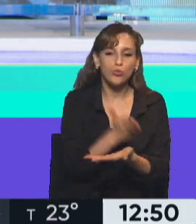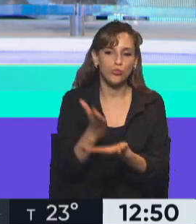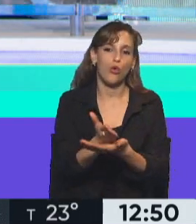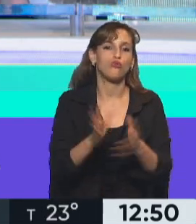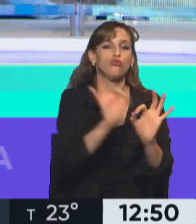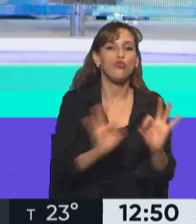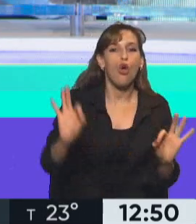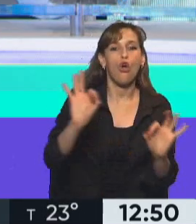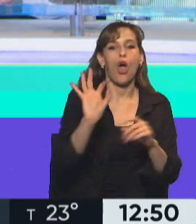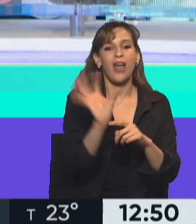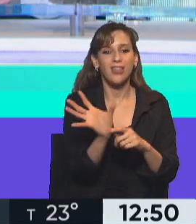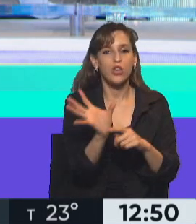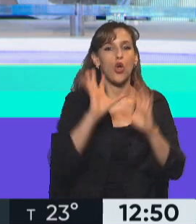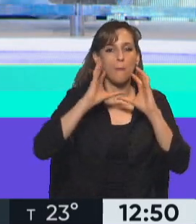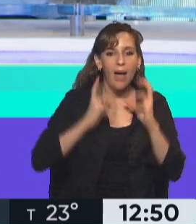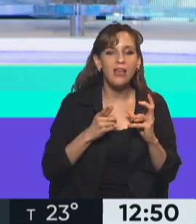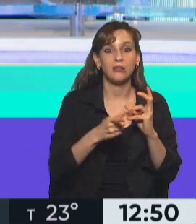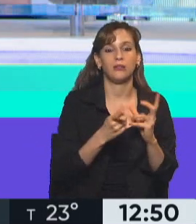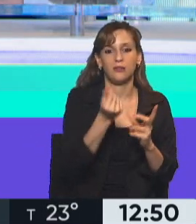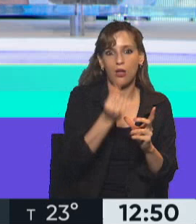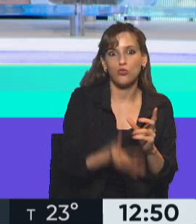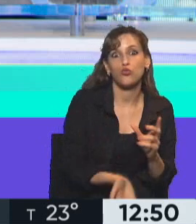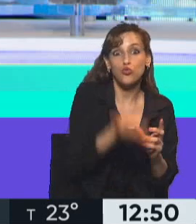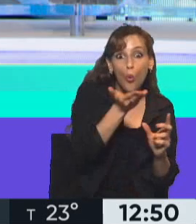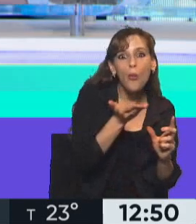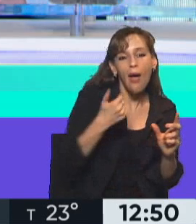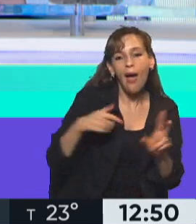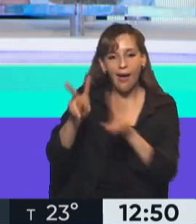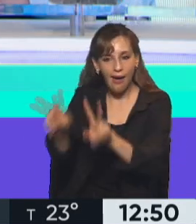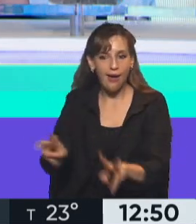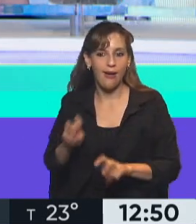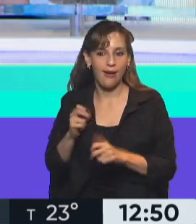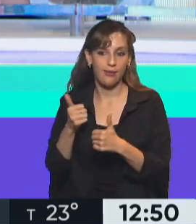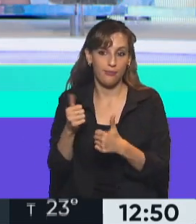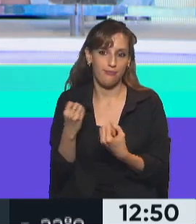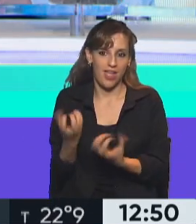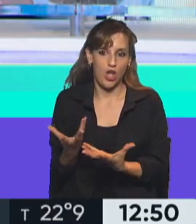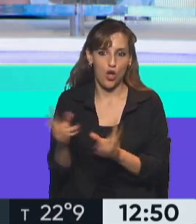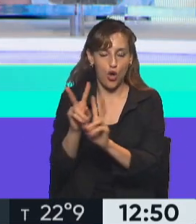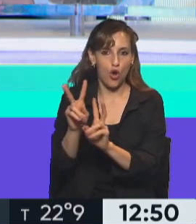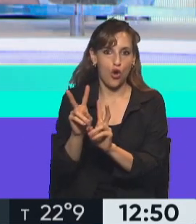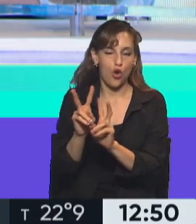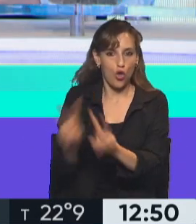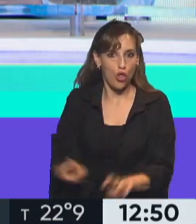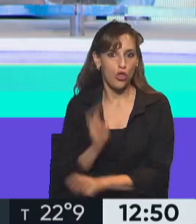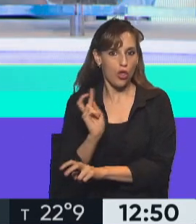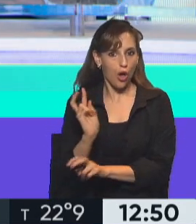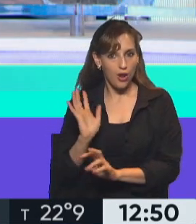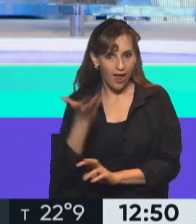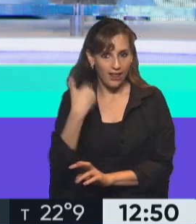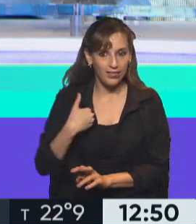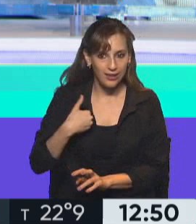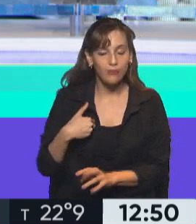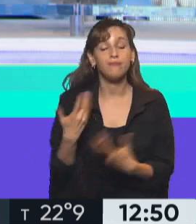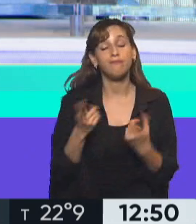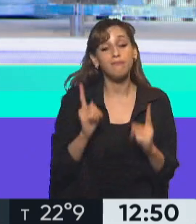esto significa un mayor ingreso de divisas a nuestro país que está atravesando una situación bastante endeble en ese rubro. Además de